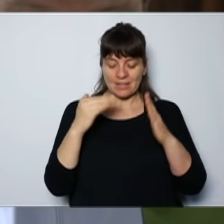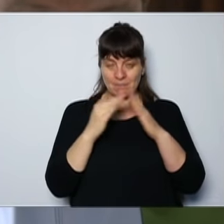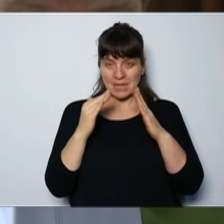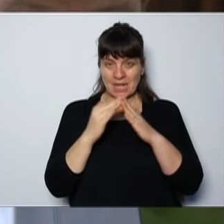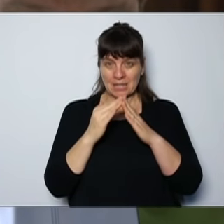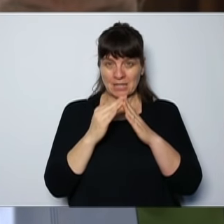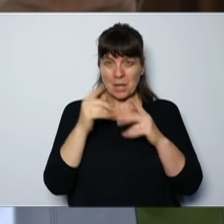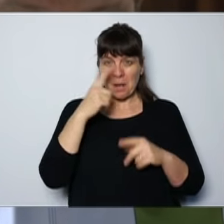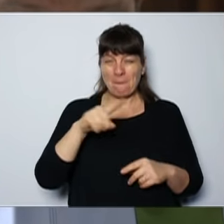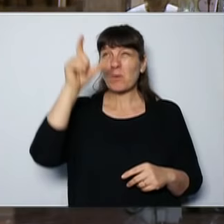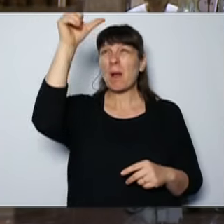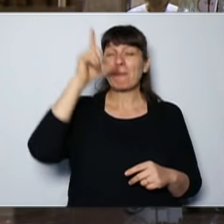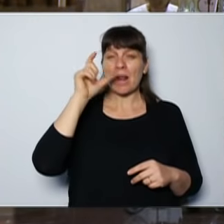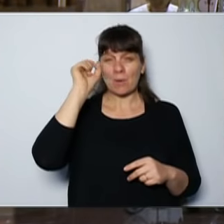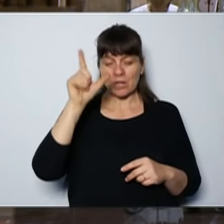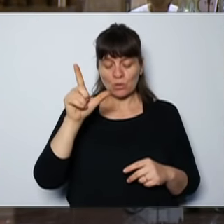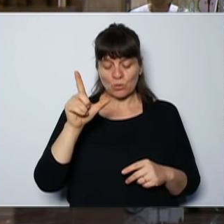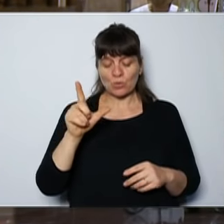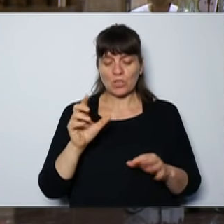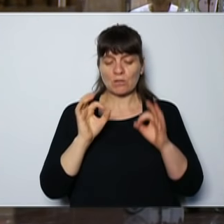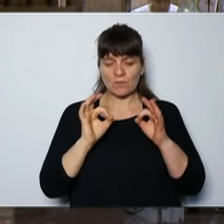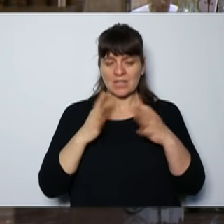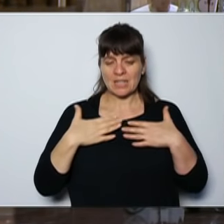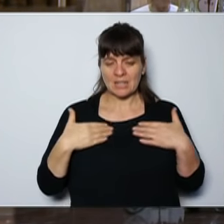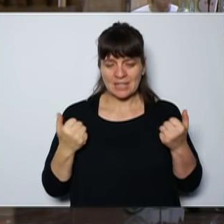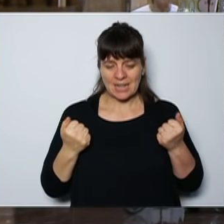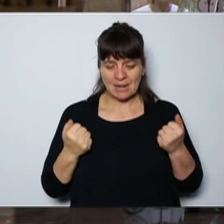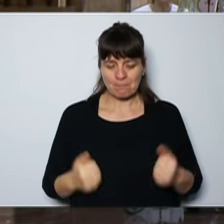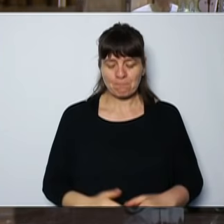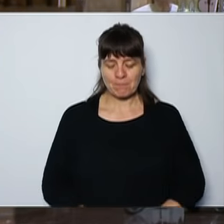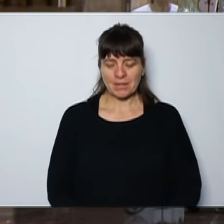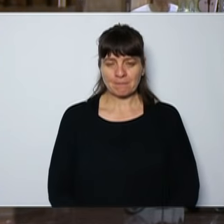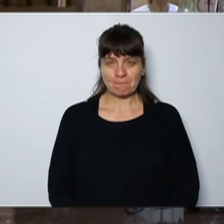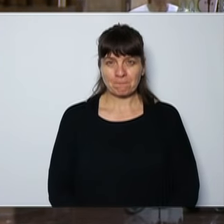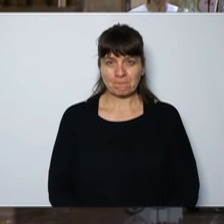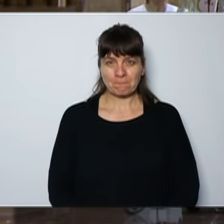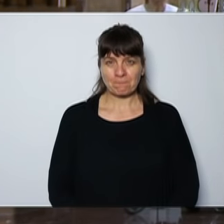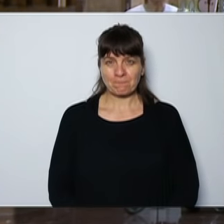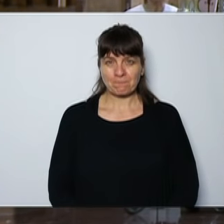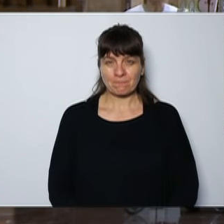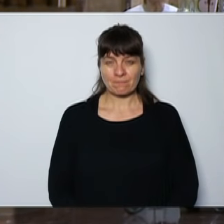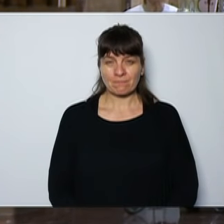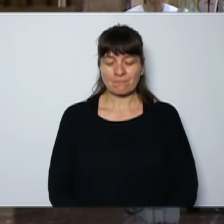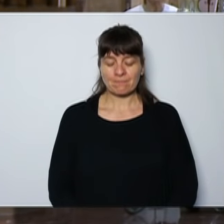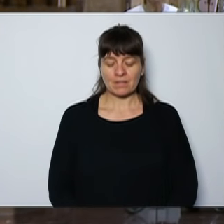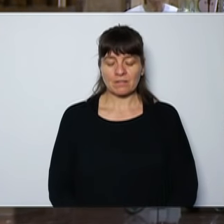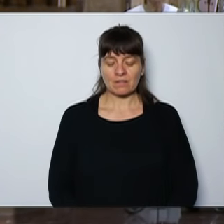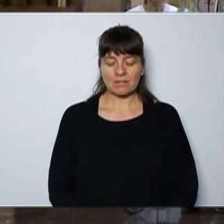digna de que entres en mi casa, pero una palabra tuya bastará para